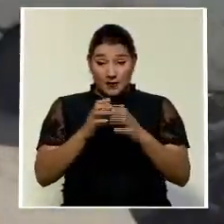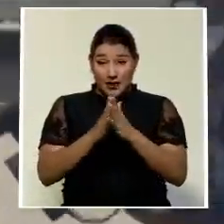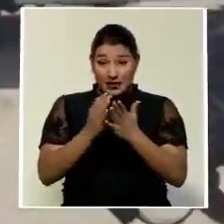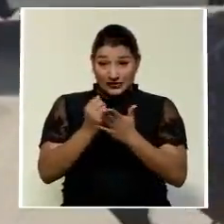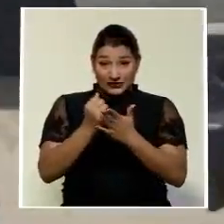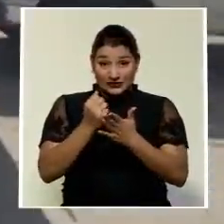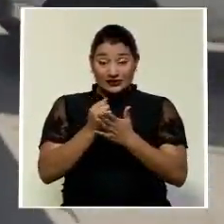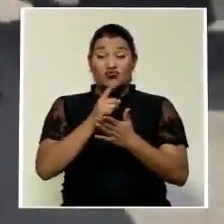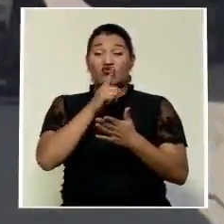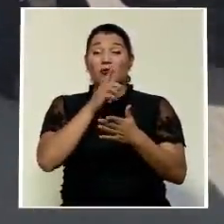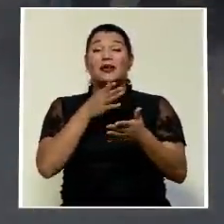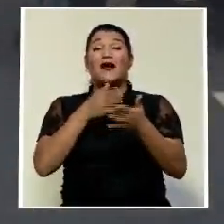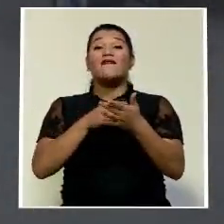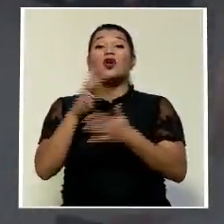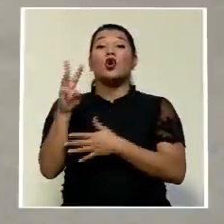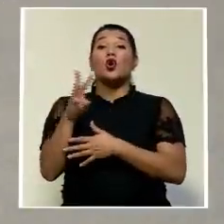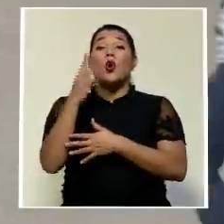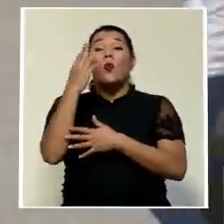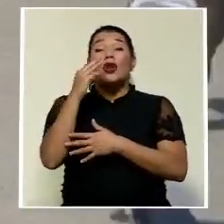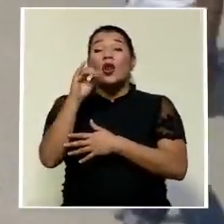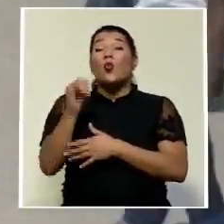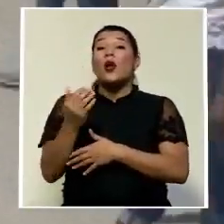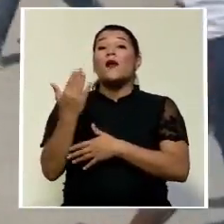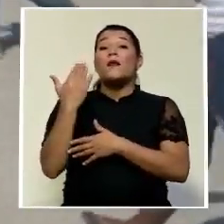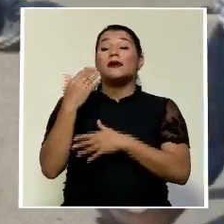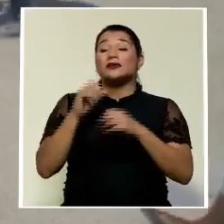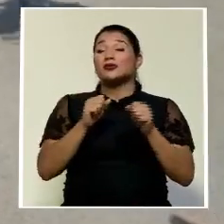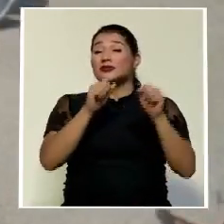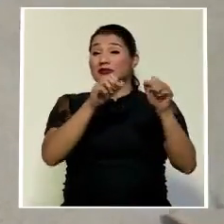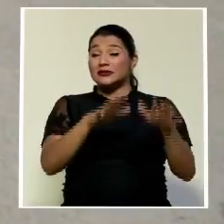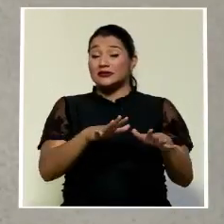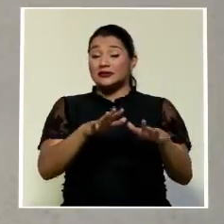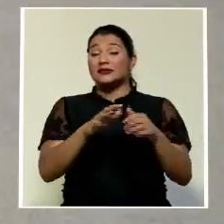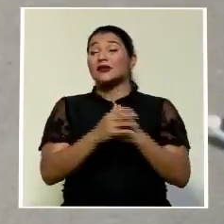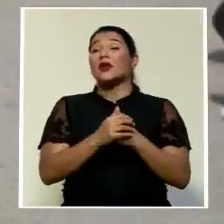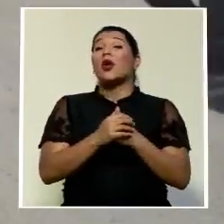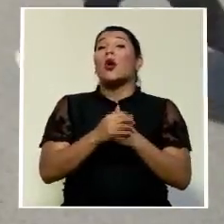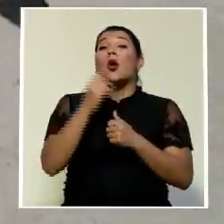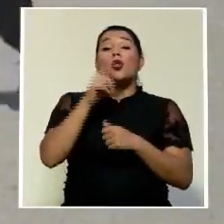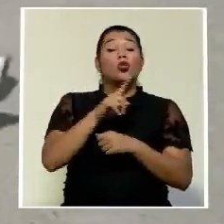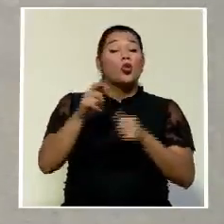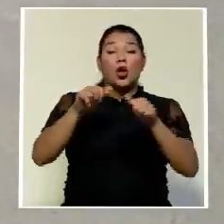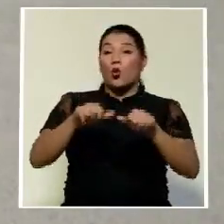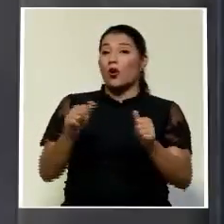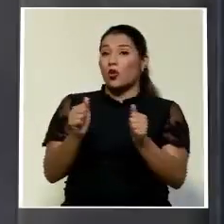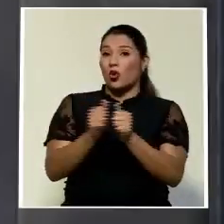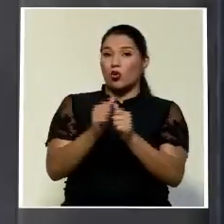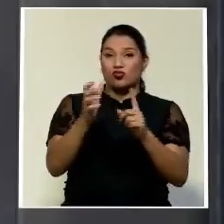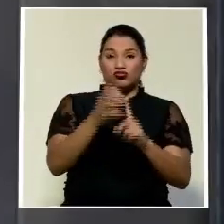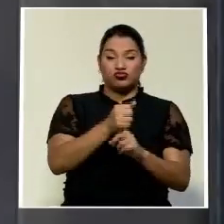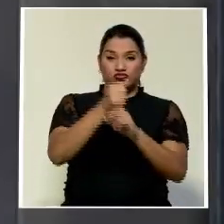en Washington tras la renuncia el jueves de su enviado especial a Haití en rechazo a estas deportaciones.